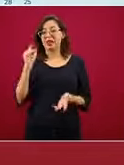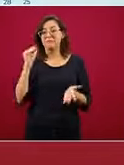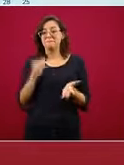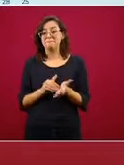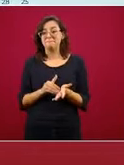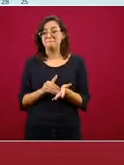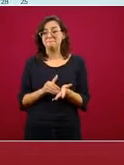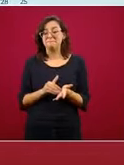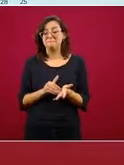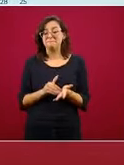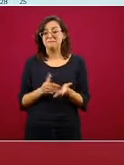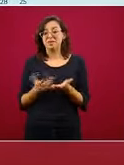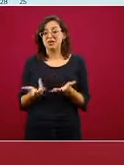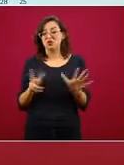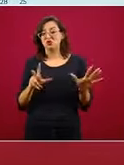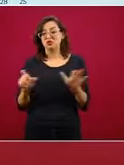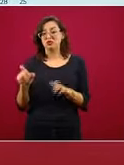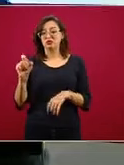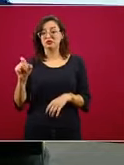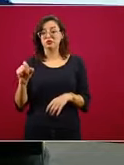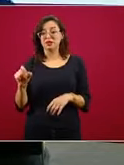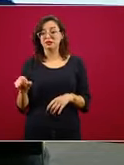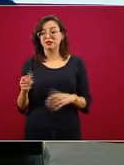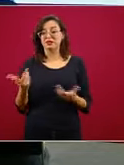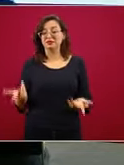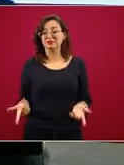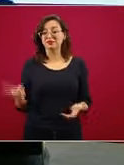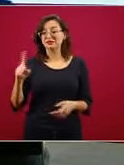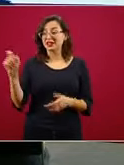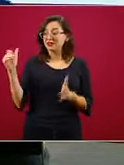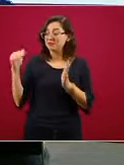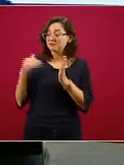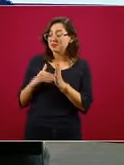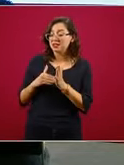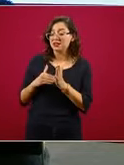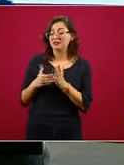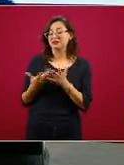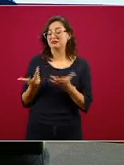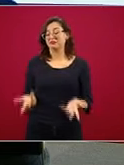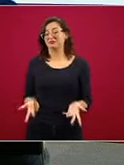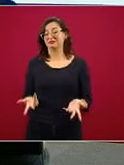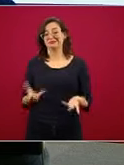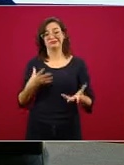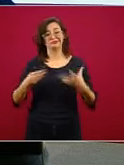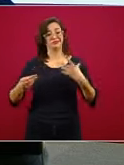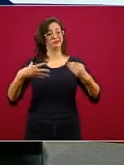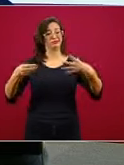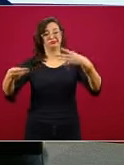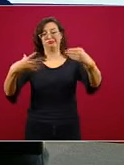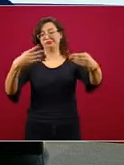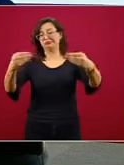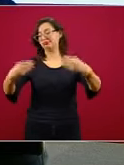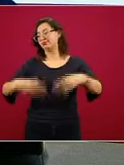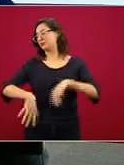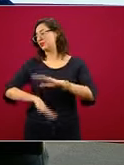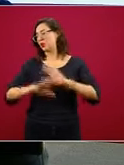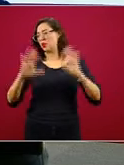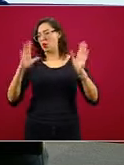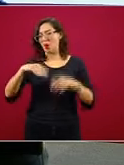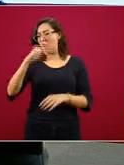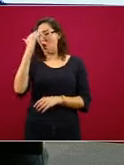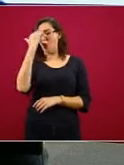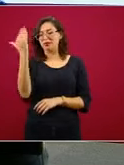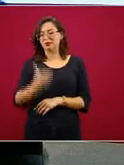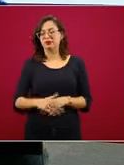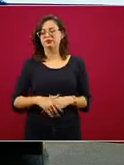1.582, 1.820 por 100,000 habitantes. Es una epidemia descontrolada. Lo que está de la